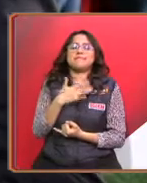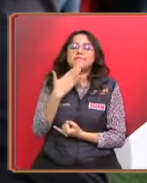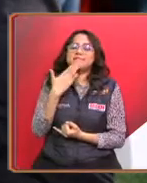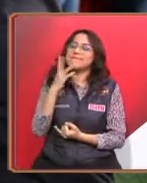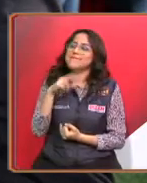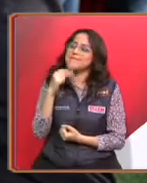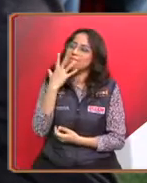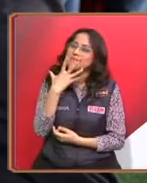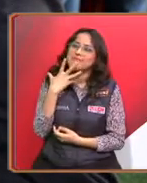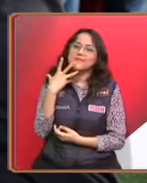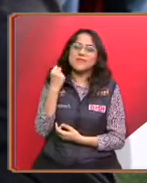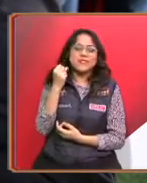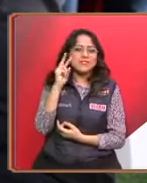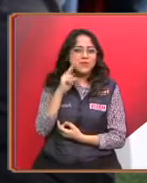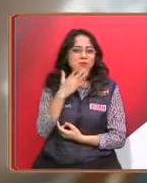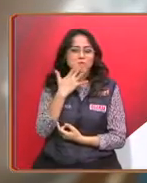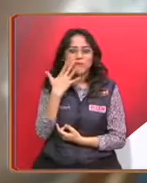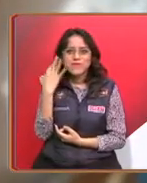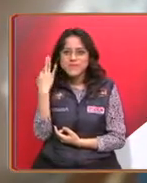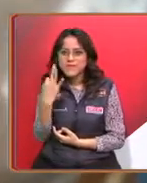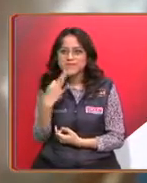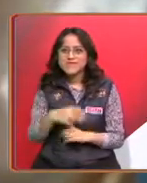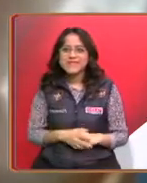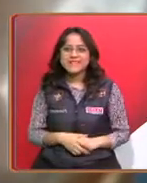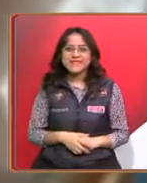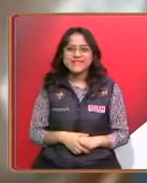un sabor de boca exquisito.